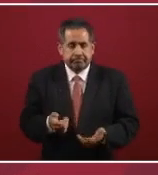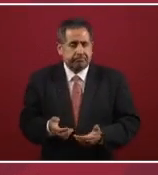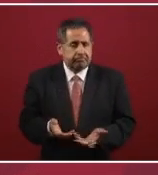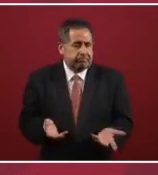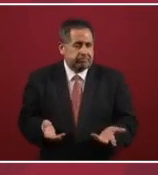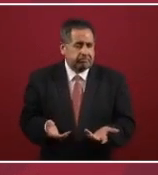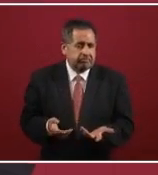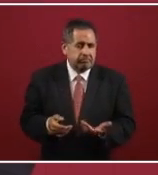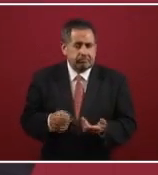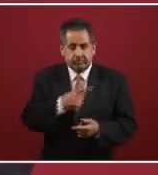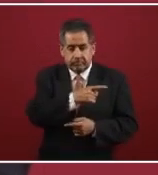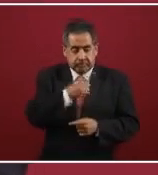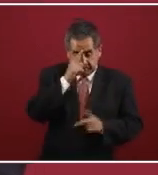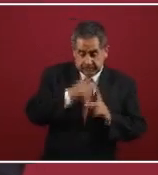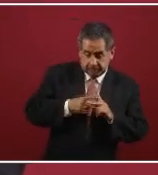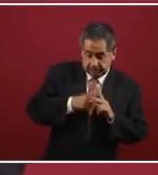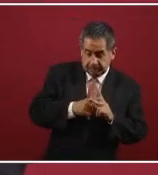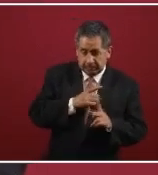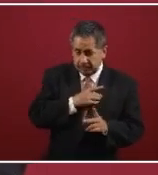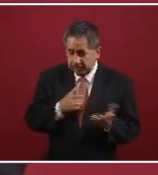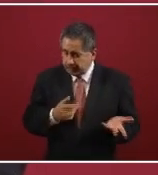eso nos lo miden